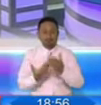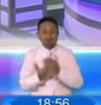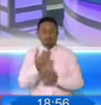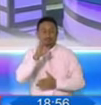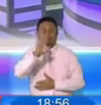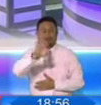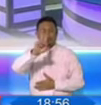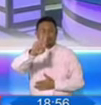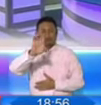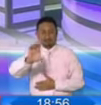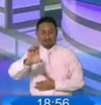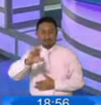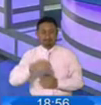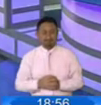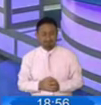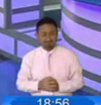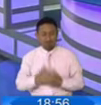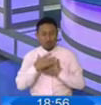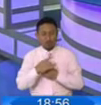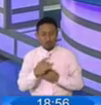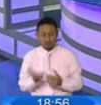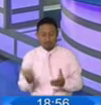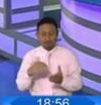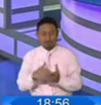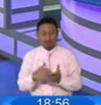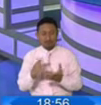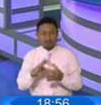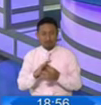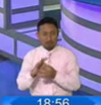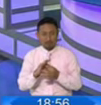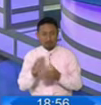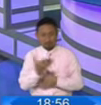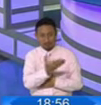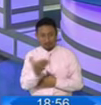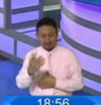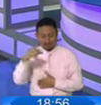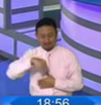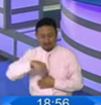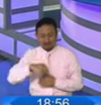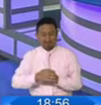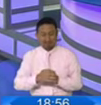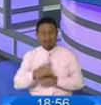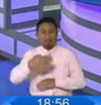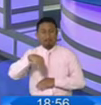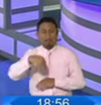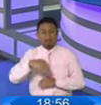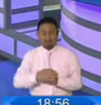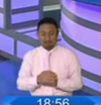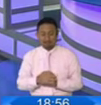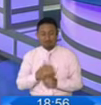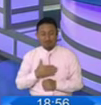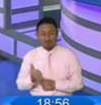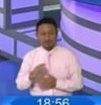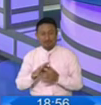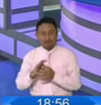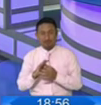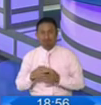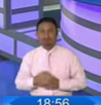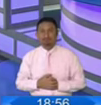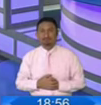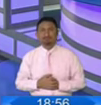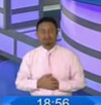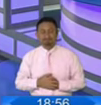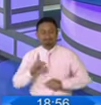señal de Televicentro. Es un gusto estar nuevamente con ustedes aquí a mitad de semana. ¿Cómo estás, Javier? Muy buenas noches. María Fernanda,